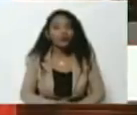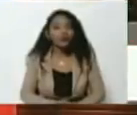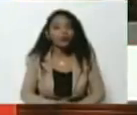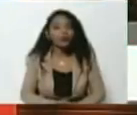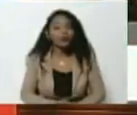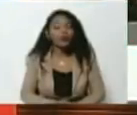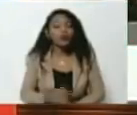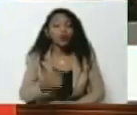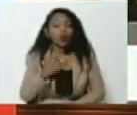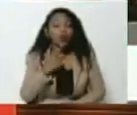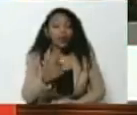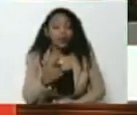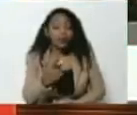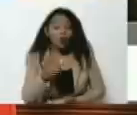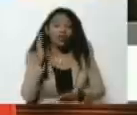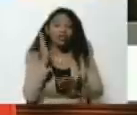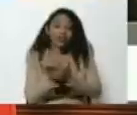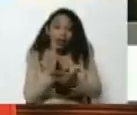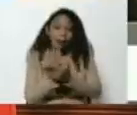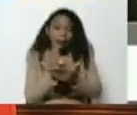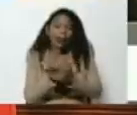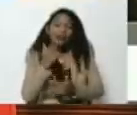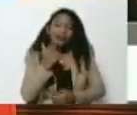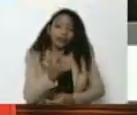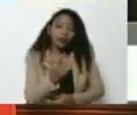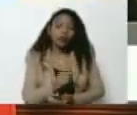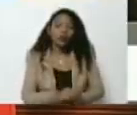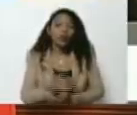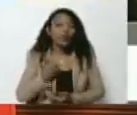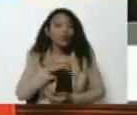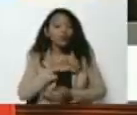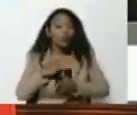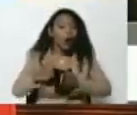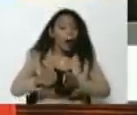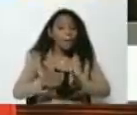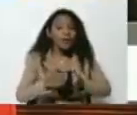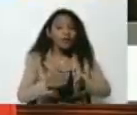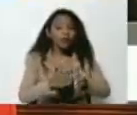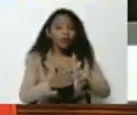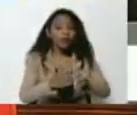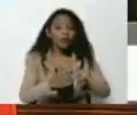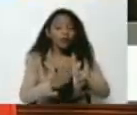Y lo dijimos y lo diremos siempre. Nuestro camino